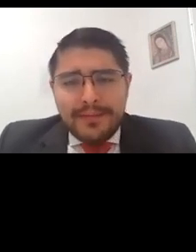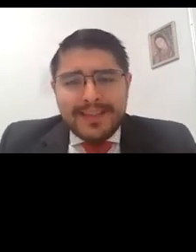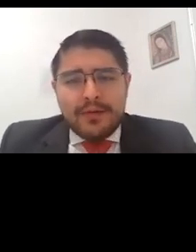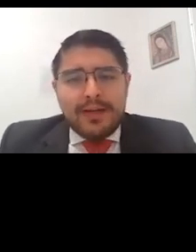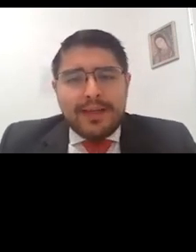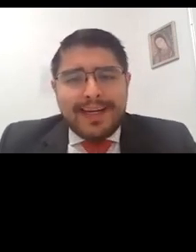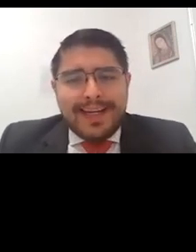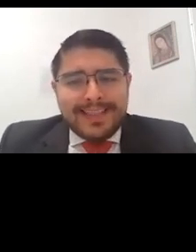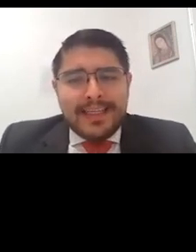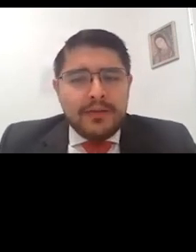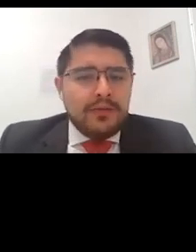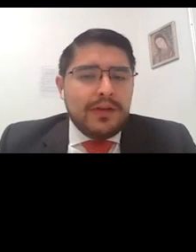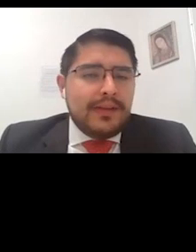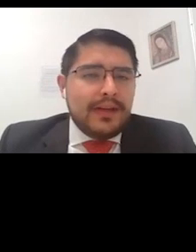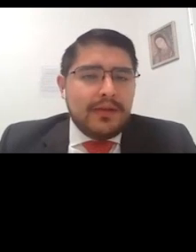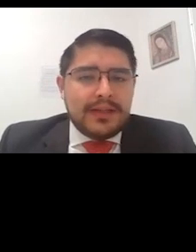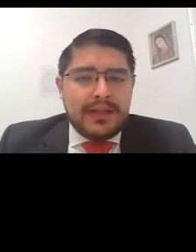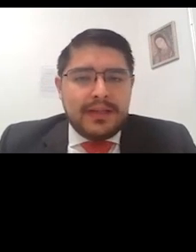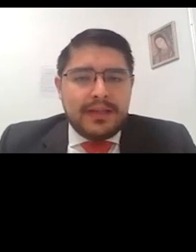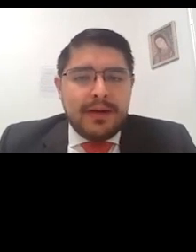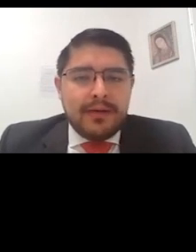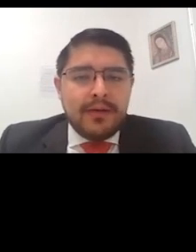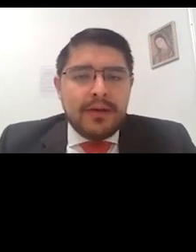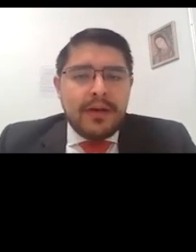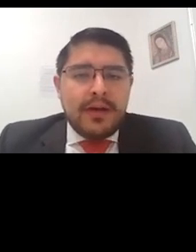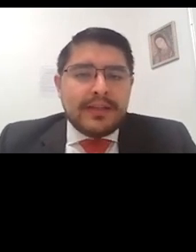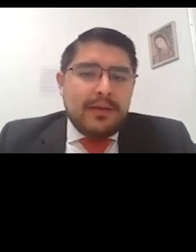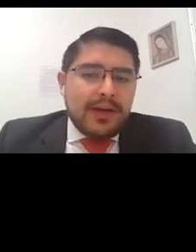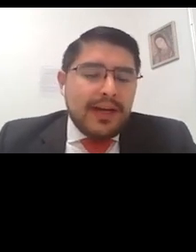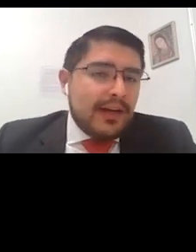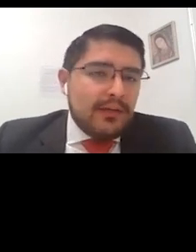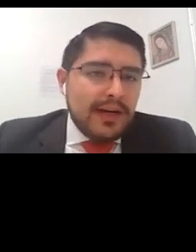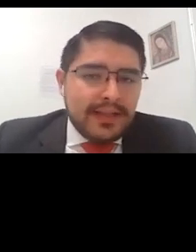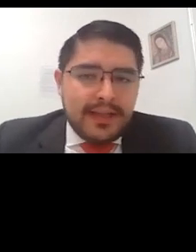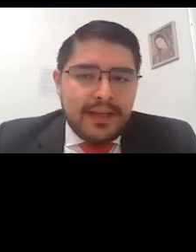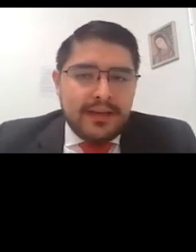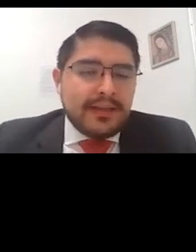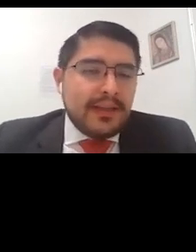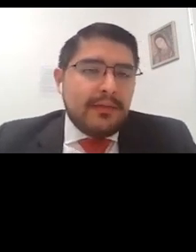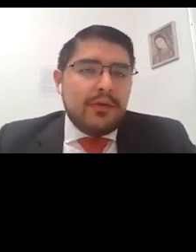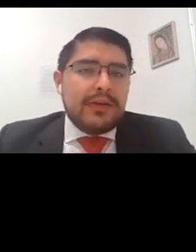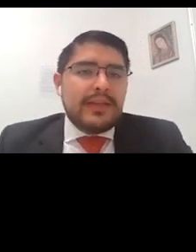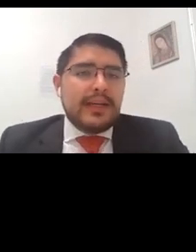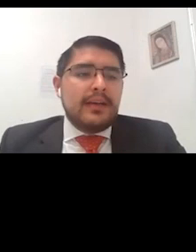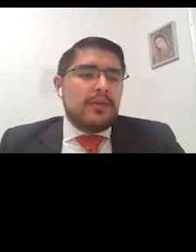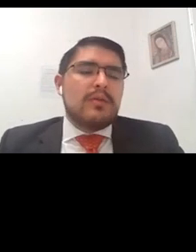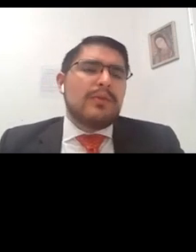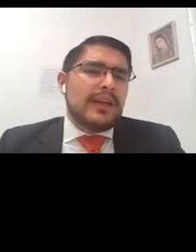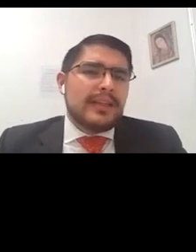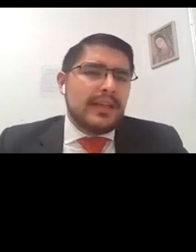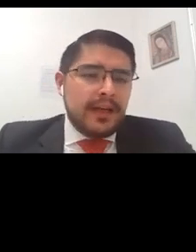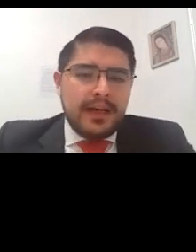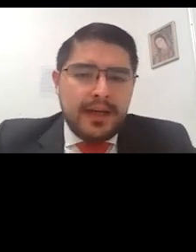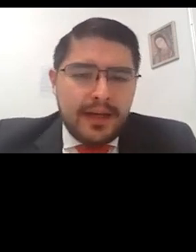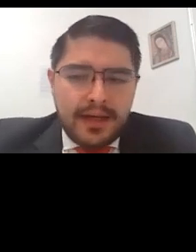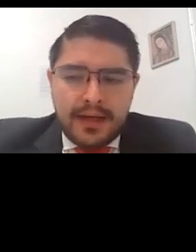Portar armas de cualquier clase durante las horas de trabajo, salvo que la naturaleza de este trabajo lo exija, como podría